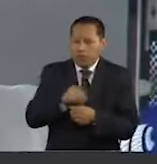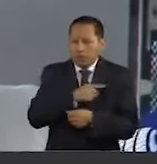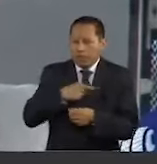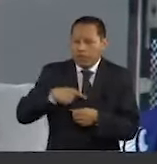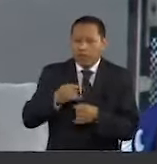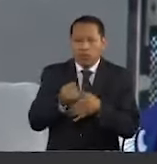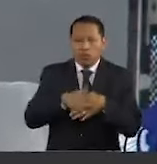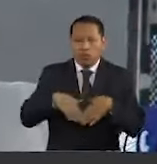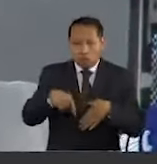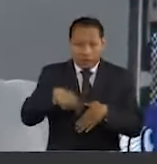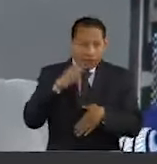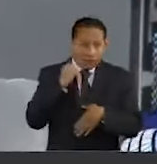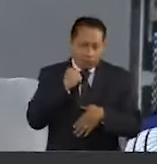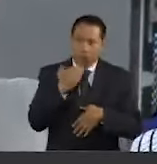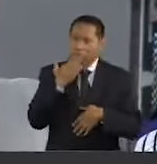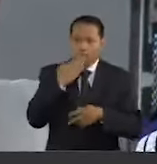senado bienvenido del caso Ayotzinapa